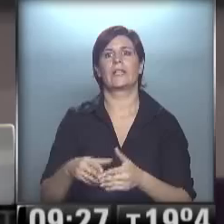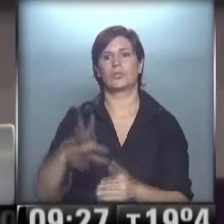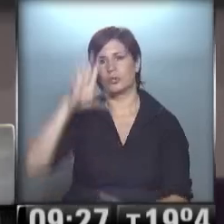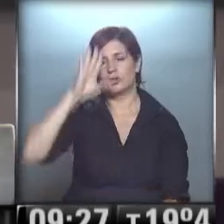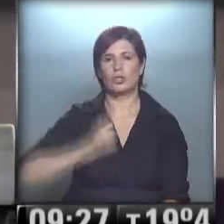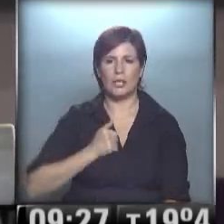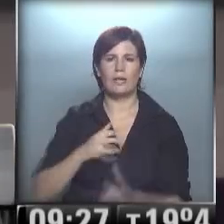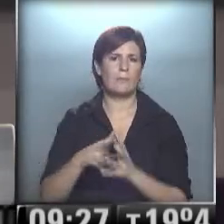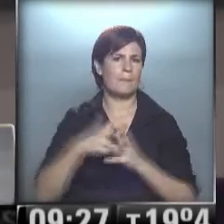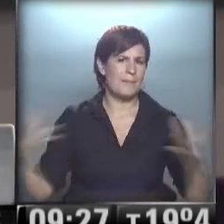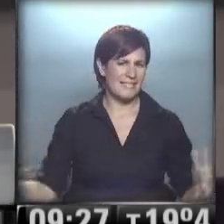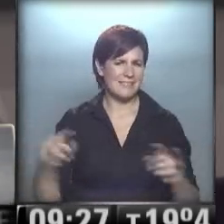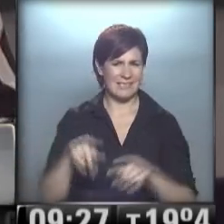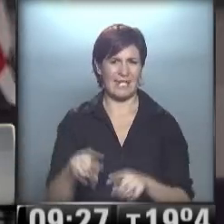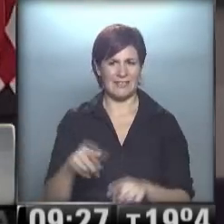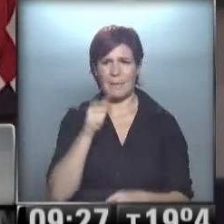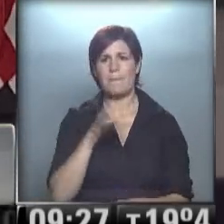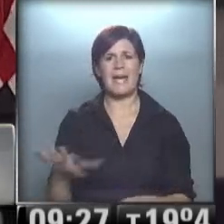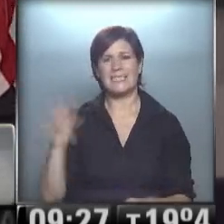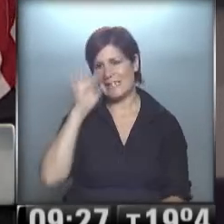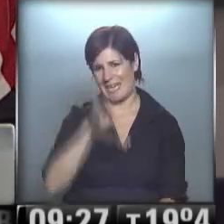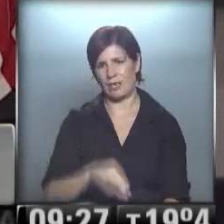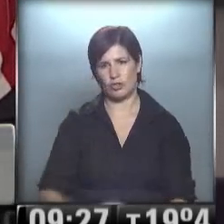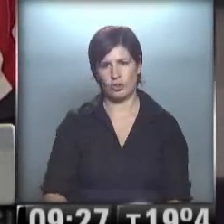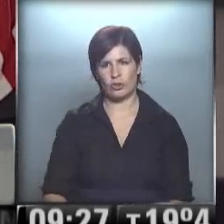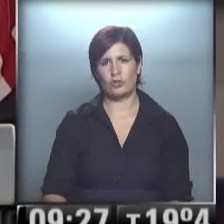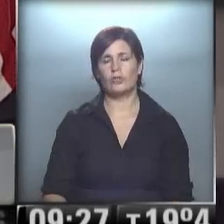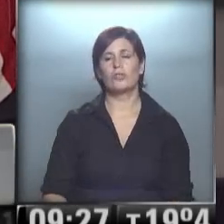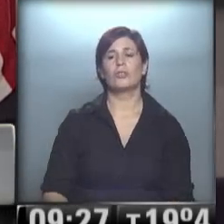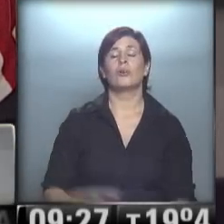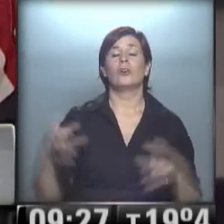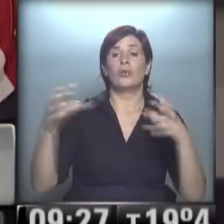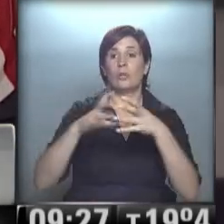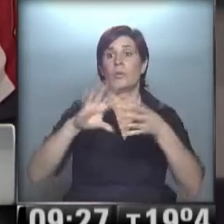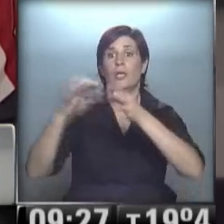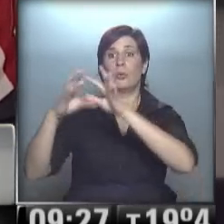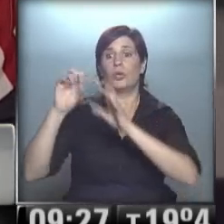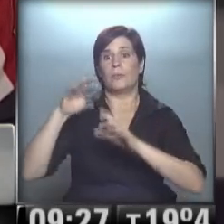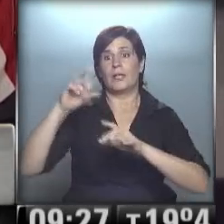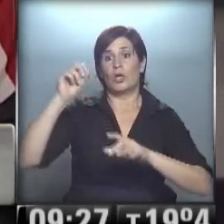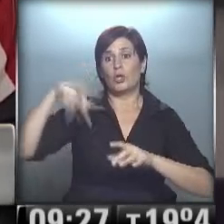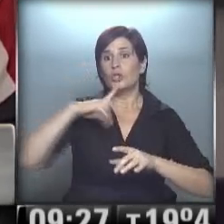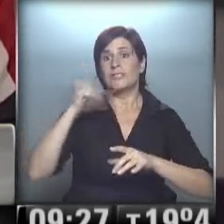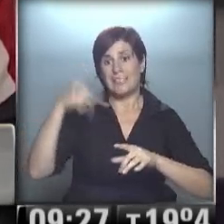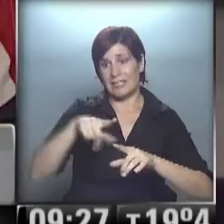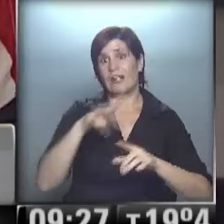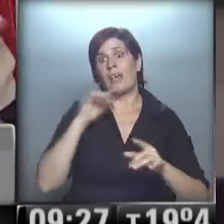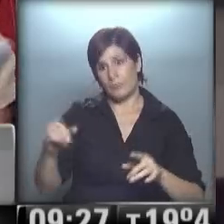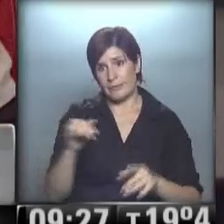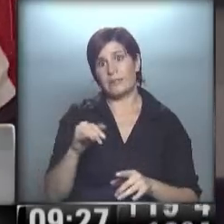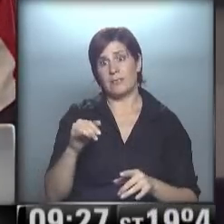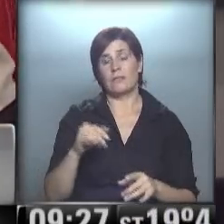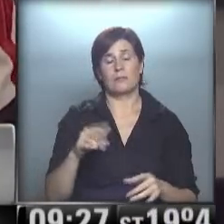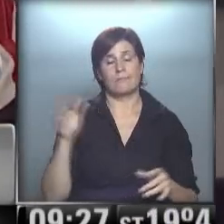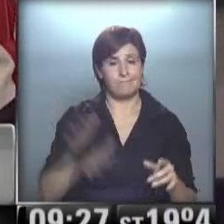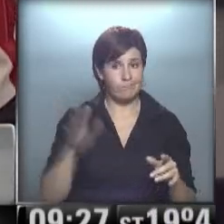más la flota Marina más poderosa de este país eh la otá amenazó con enviar efectivamente e